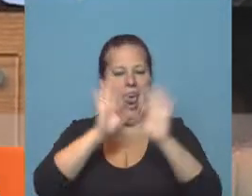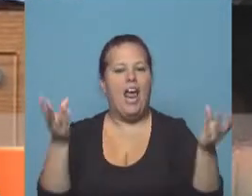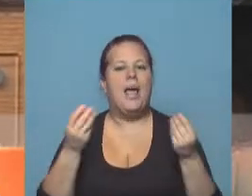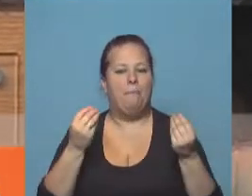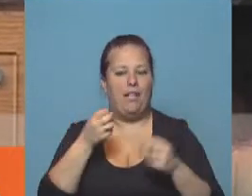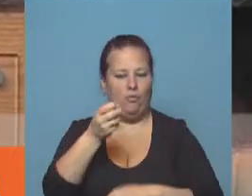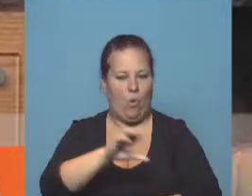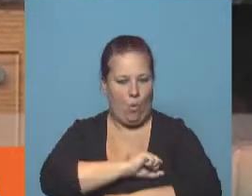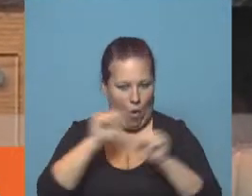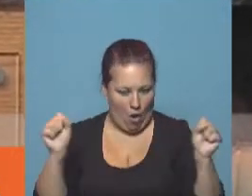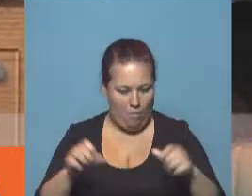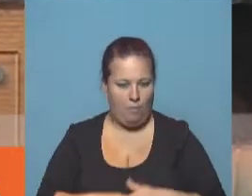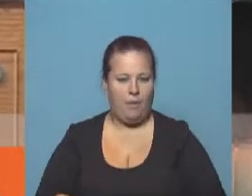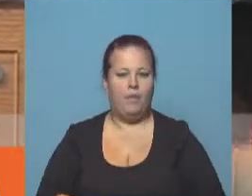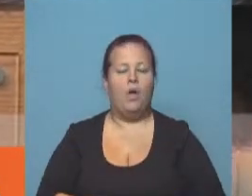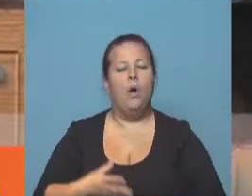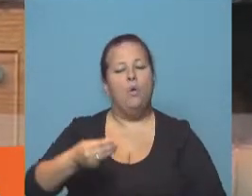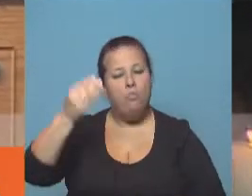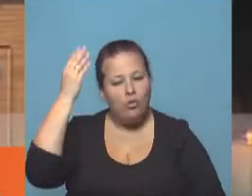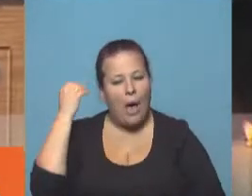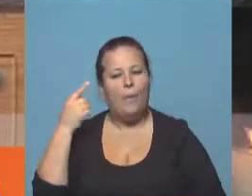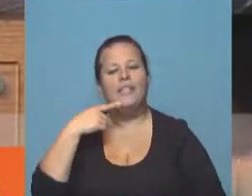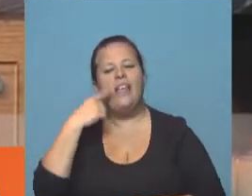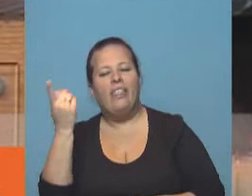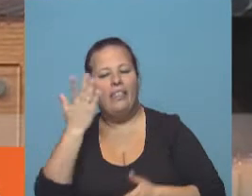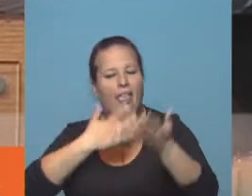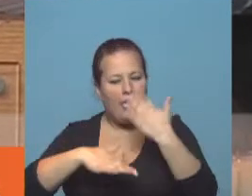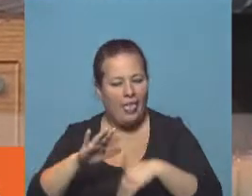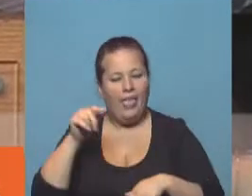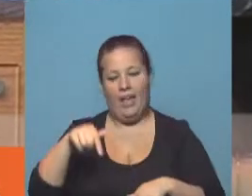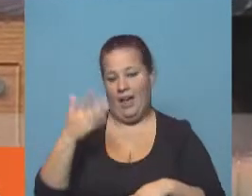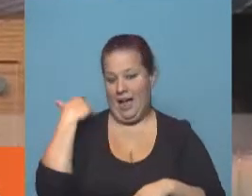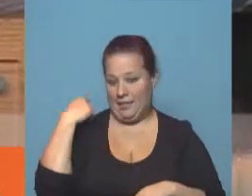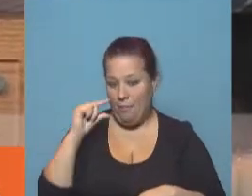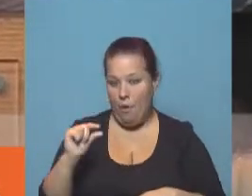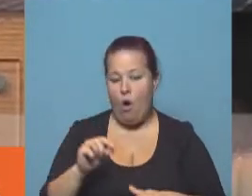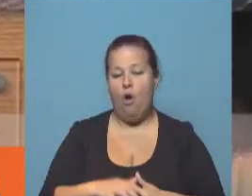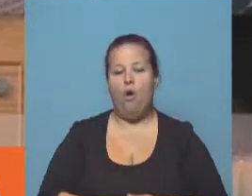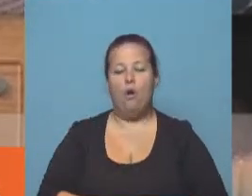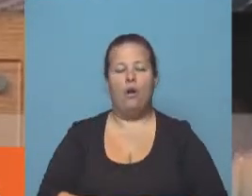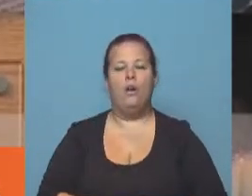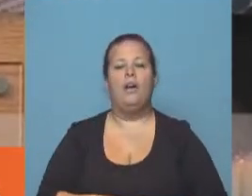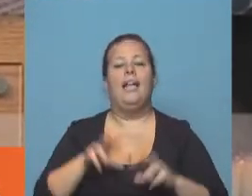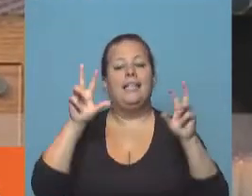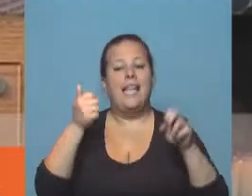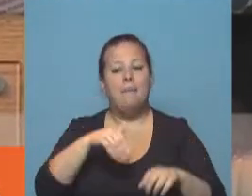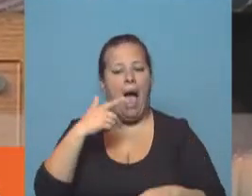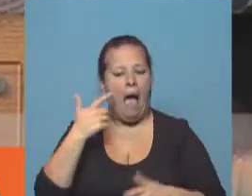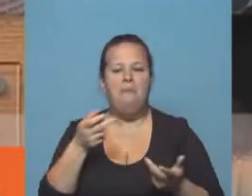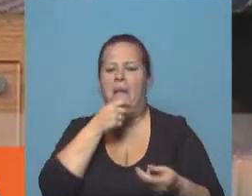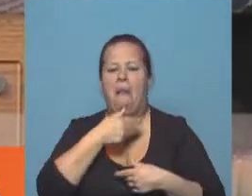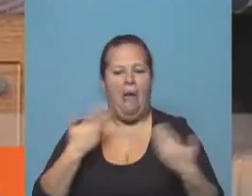del atentado. Muchas veces se quiso decir en estos últimos tiempos que en la causa AMIA no hay